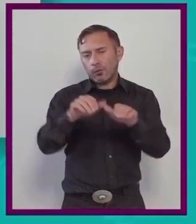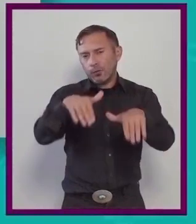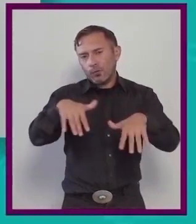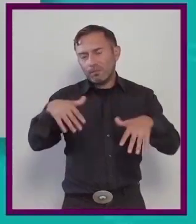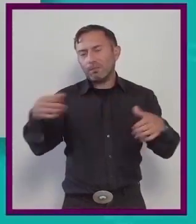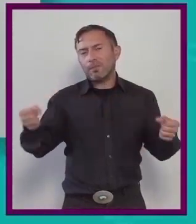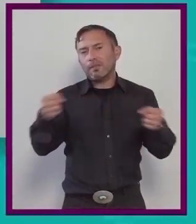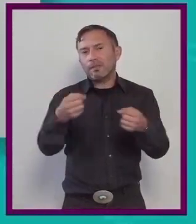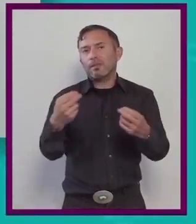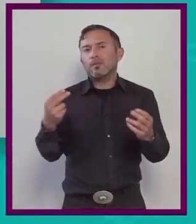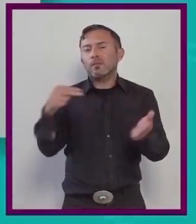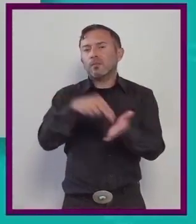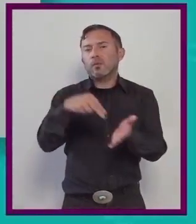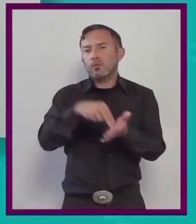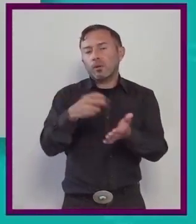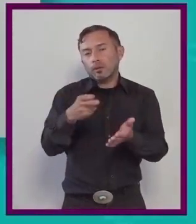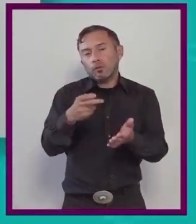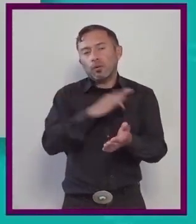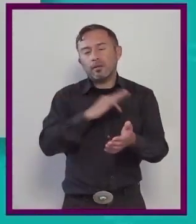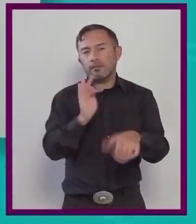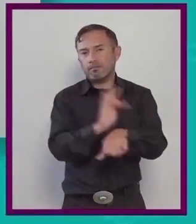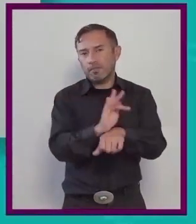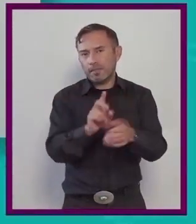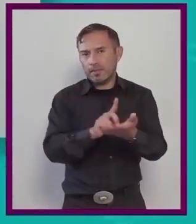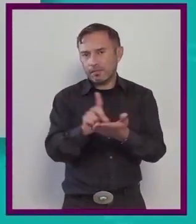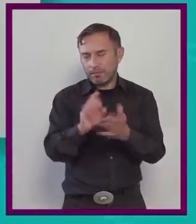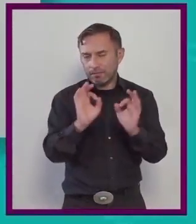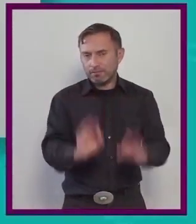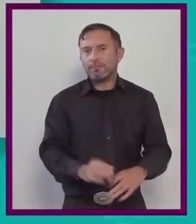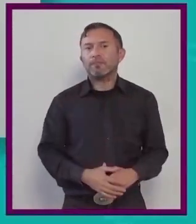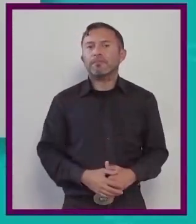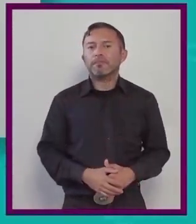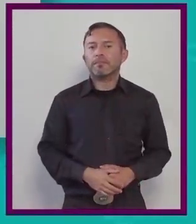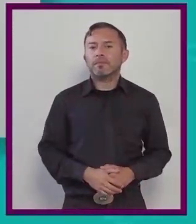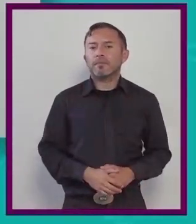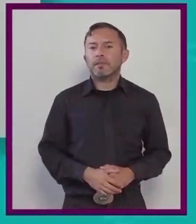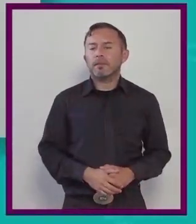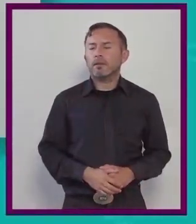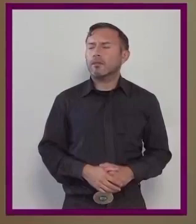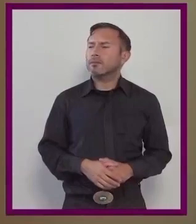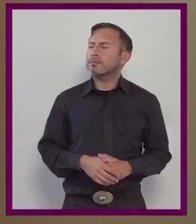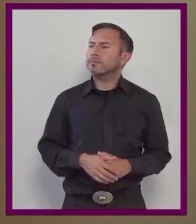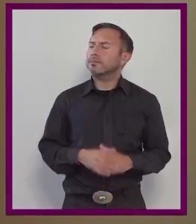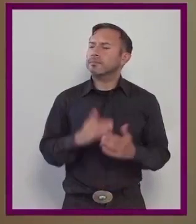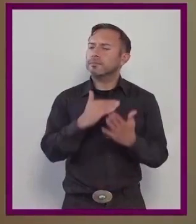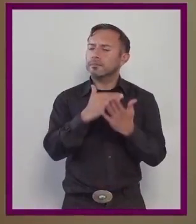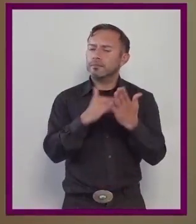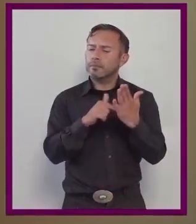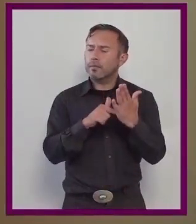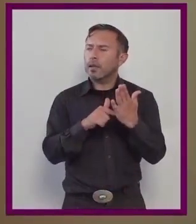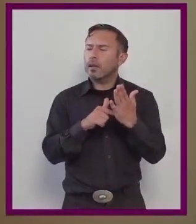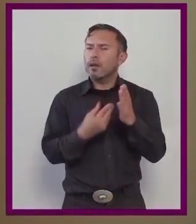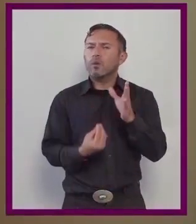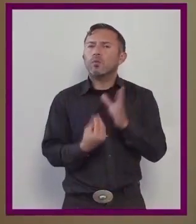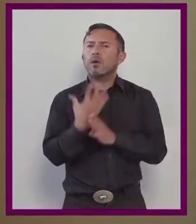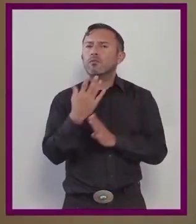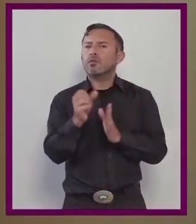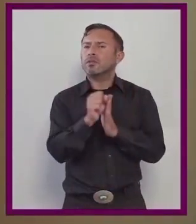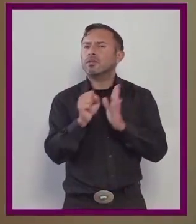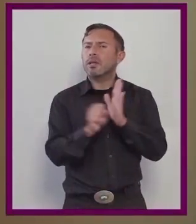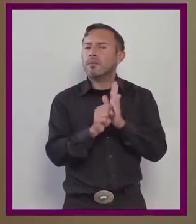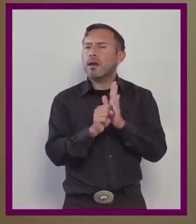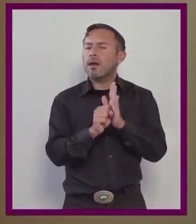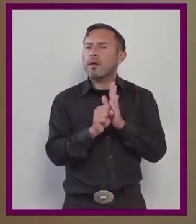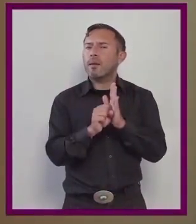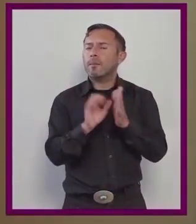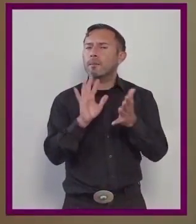dentro del desarrollo de las audiencias. Y no se vea vulnerado su principio de defensa adecuada. ¿Qué beneficios se presume tiene